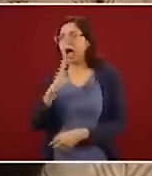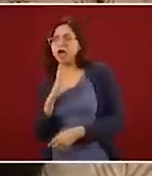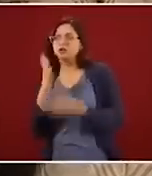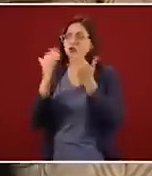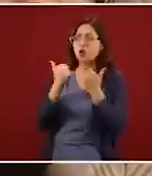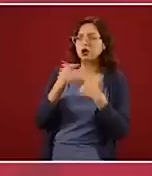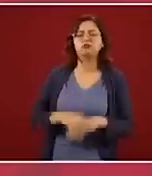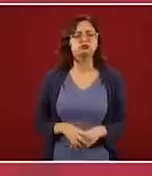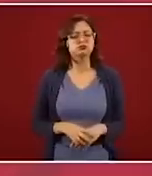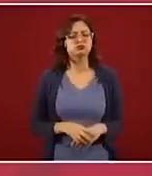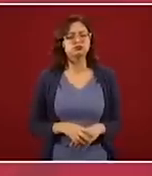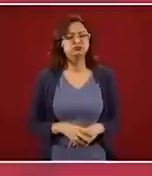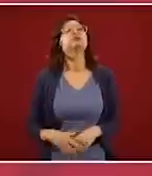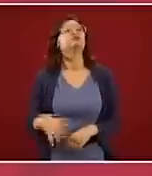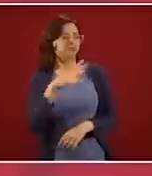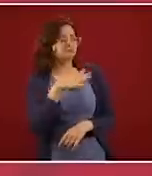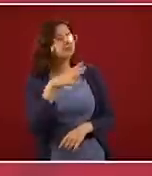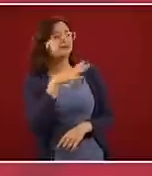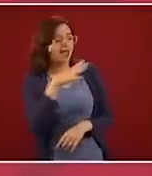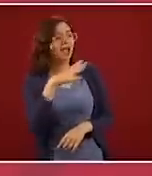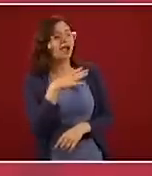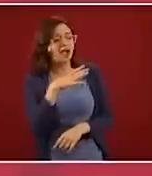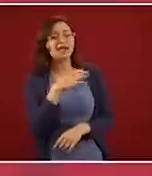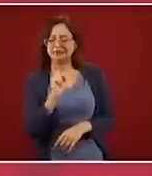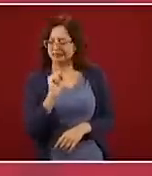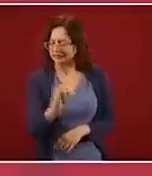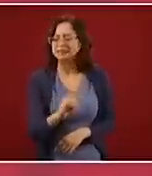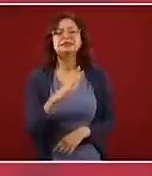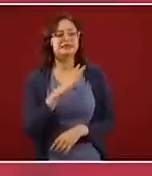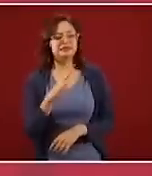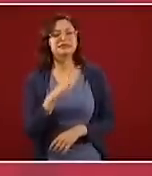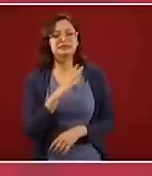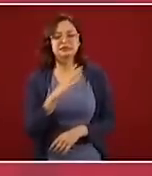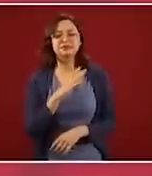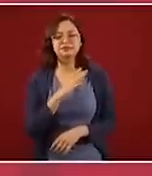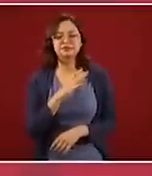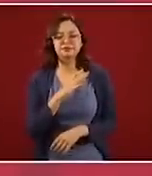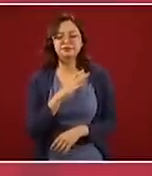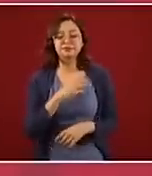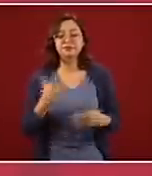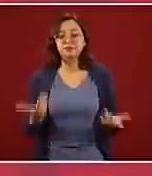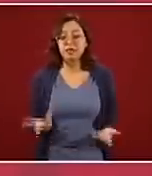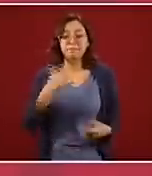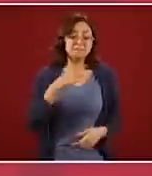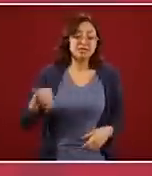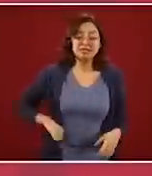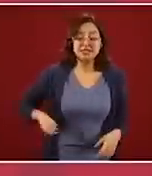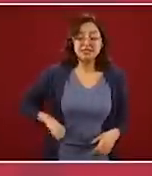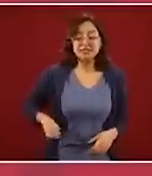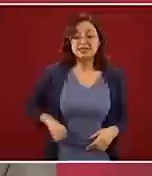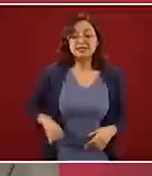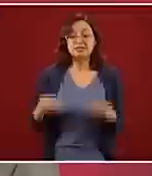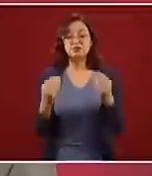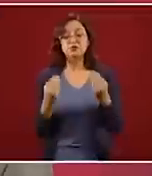hay? Sí hay, sí hay, y lo que nos interesa mucho, y lo dije, y lo espero, quizá lo vamos a necesitar seguir diciendo,